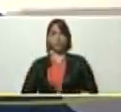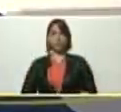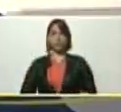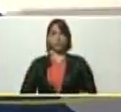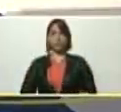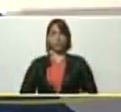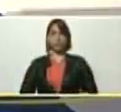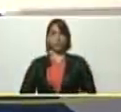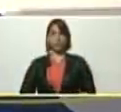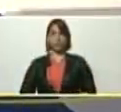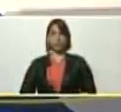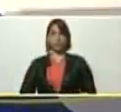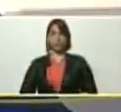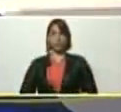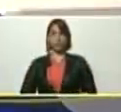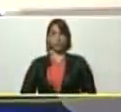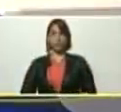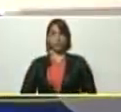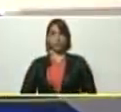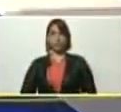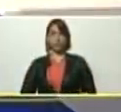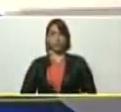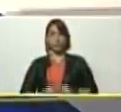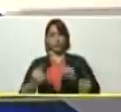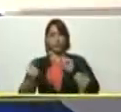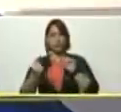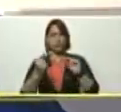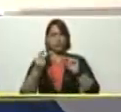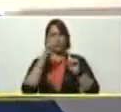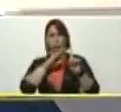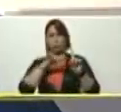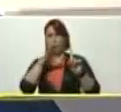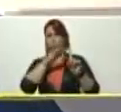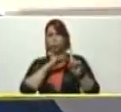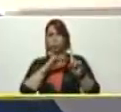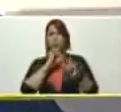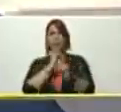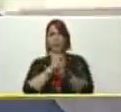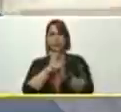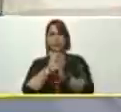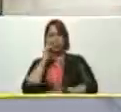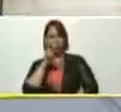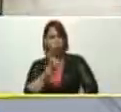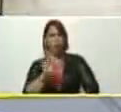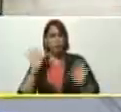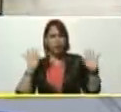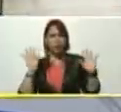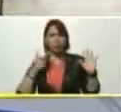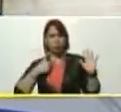Ha habido un debate falso en las redes sociales. Yo lo veo en las redes.